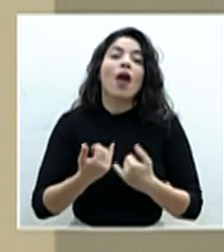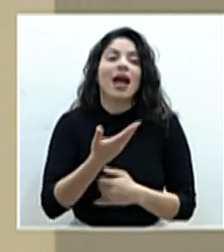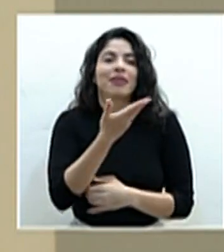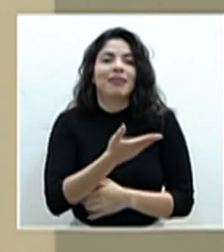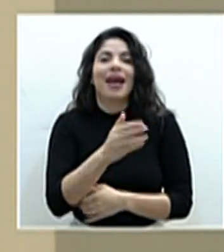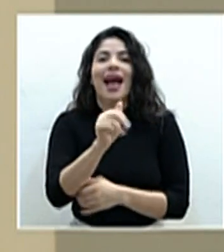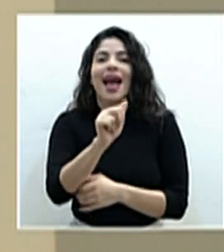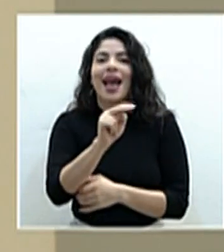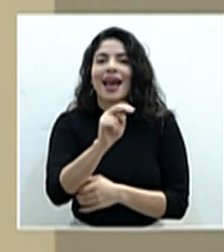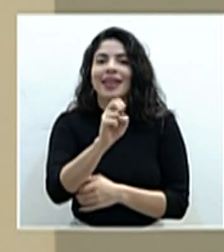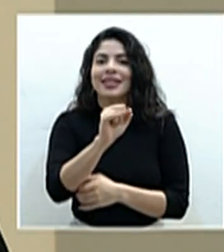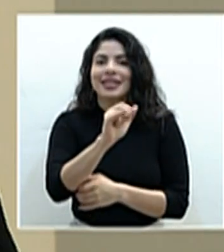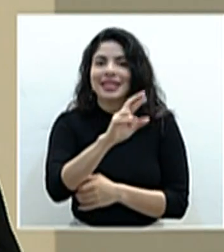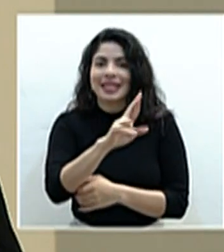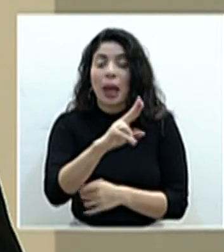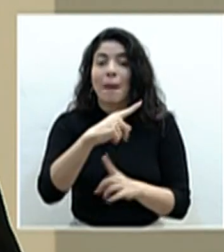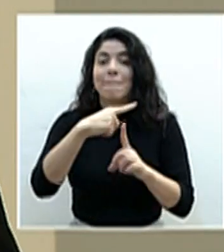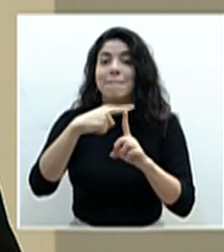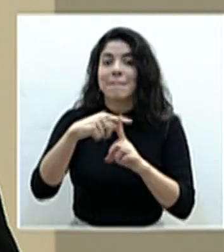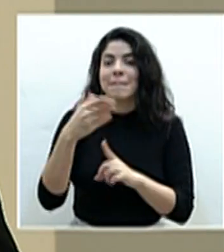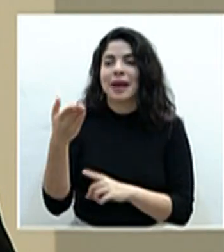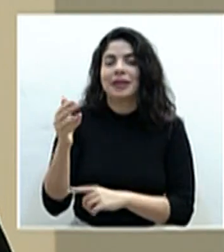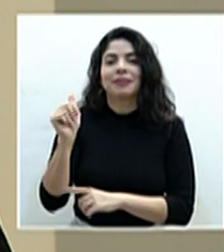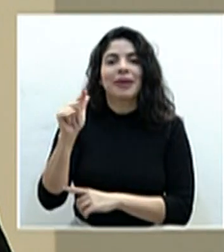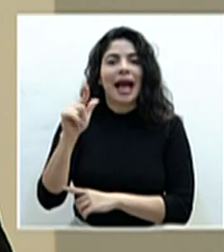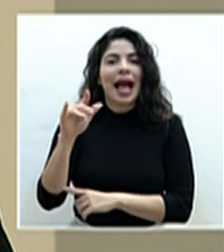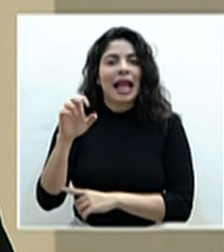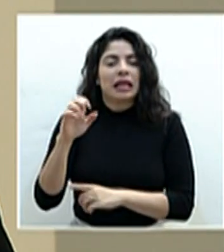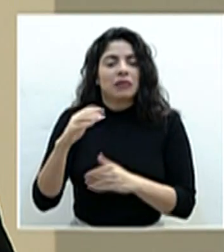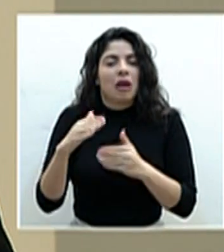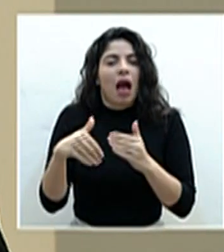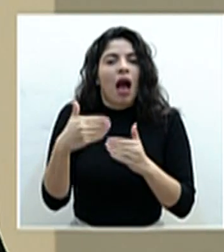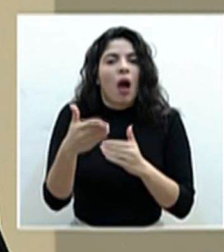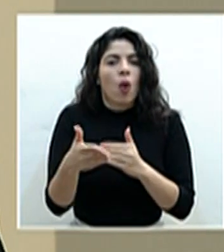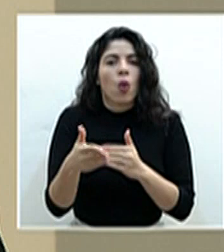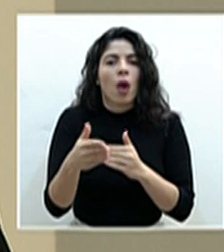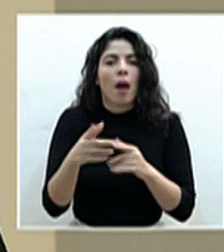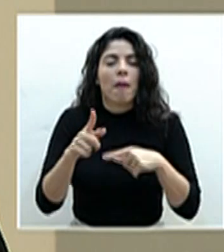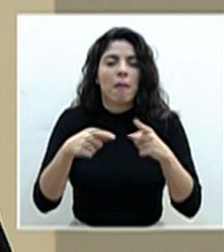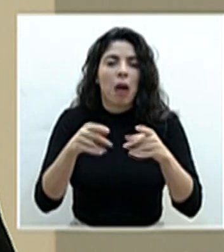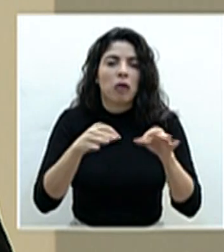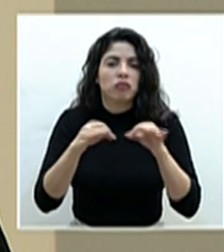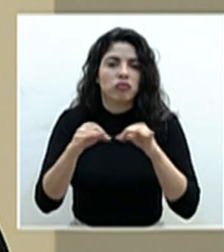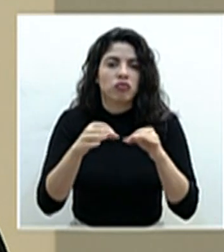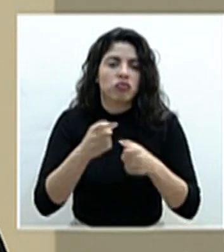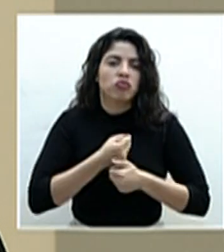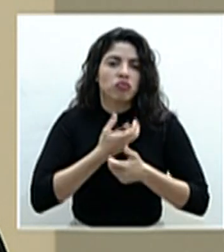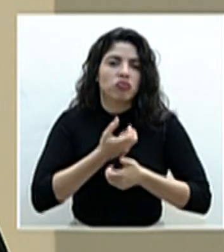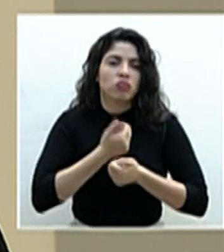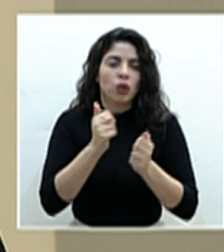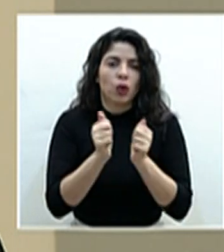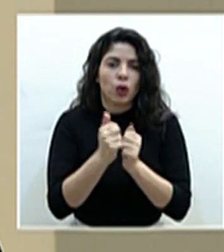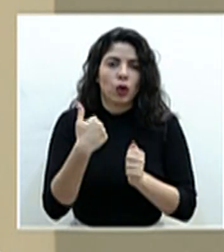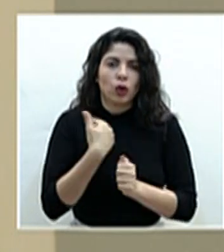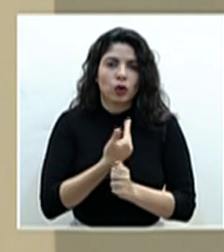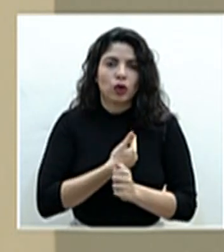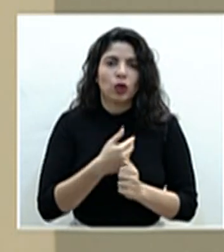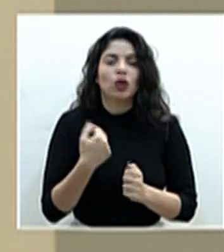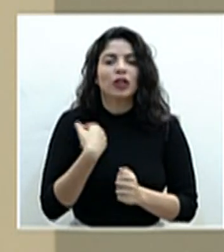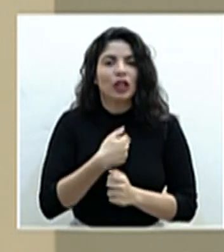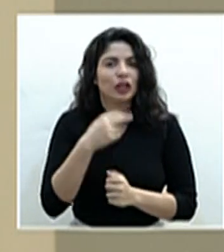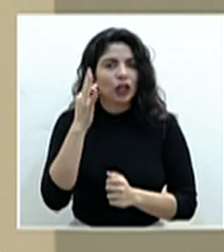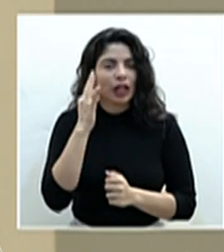canciller como doña Alice podrán compartir con nosotros y con